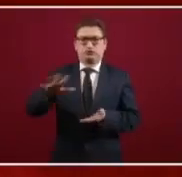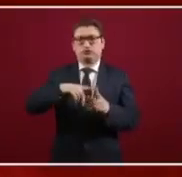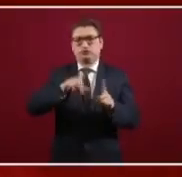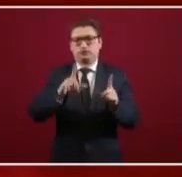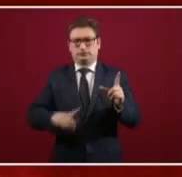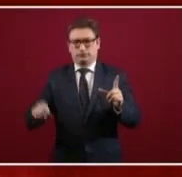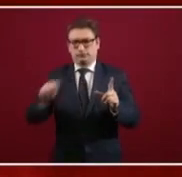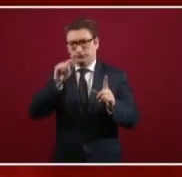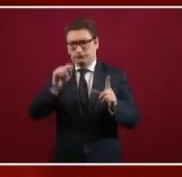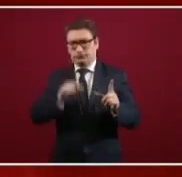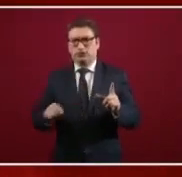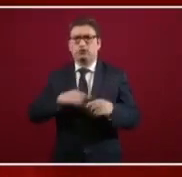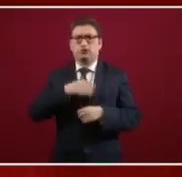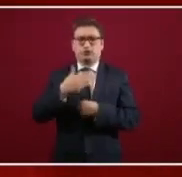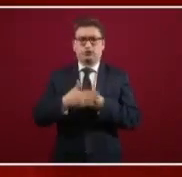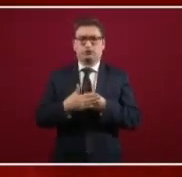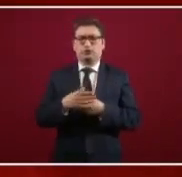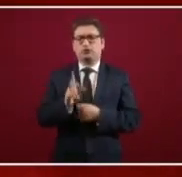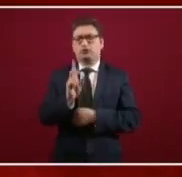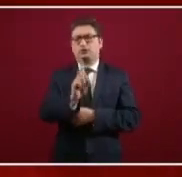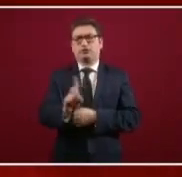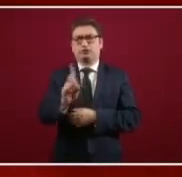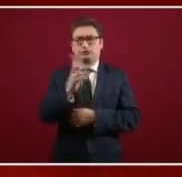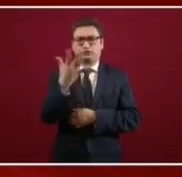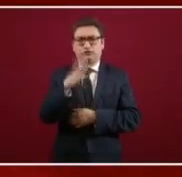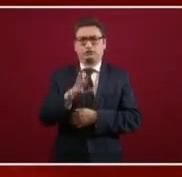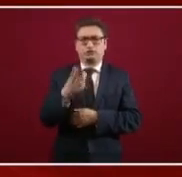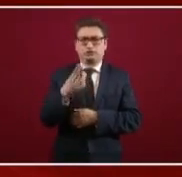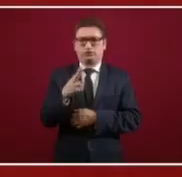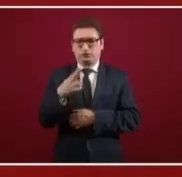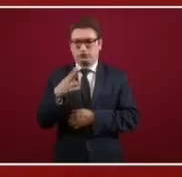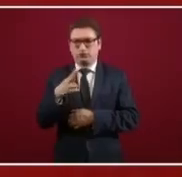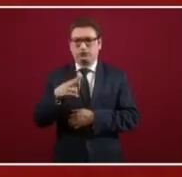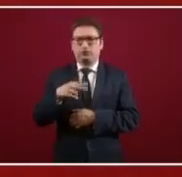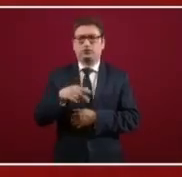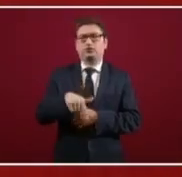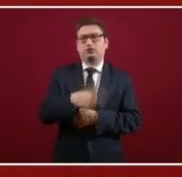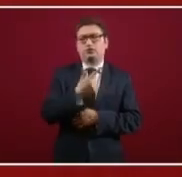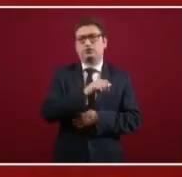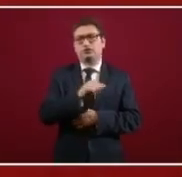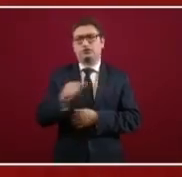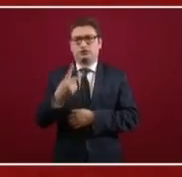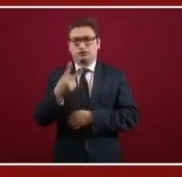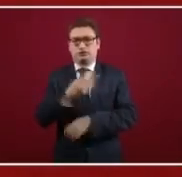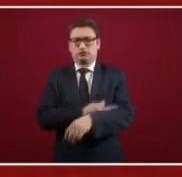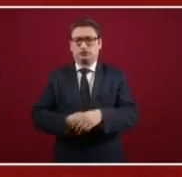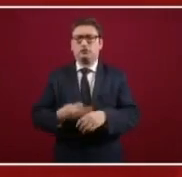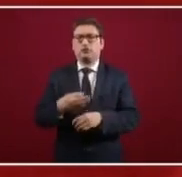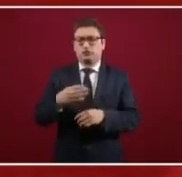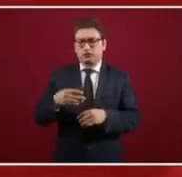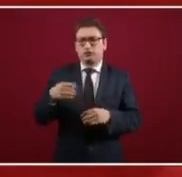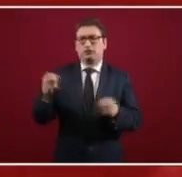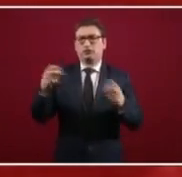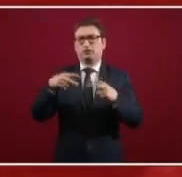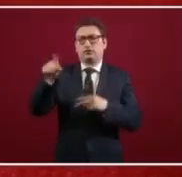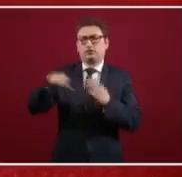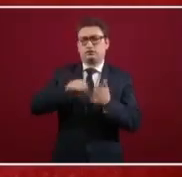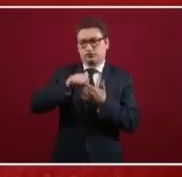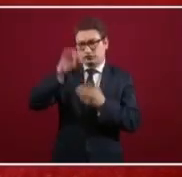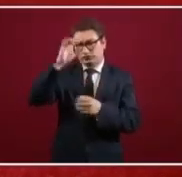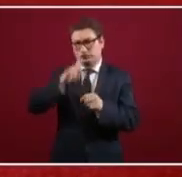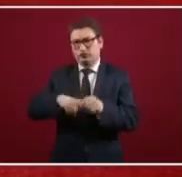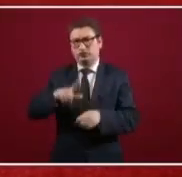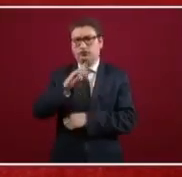país es el próximo domingo 10 de noviembre de 12 a 14 horas en el centro cultural los pinos